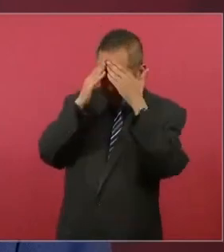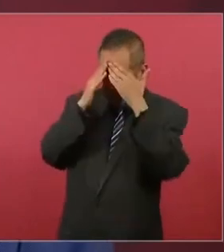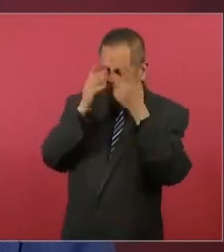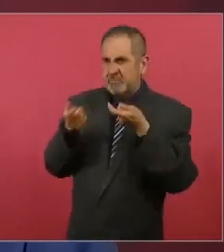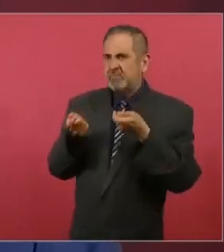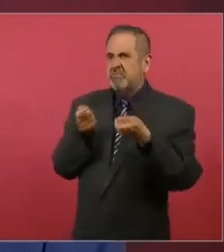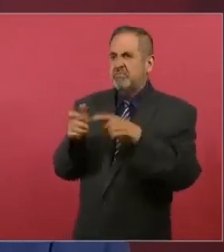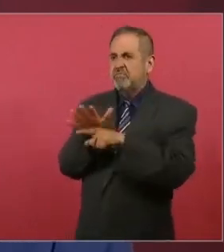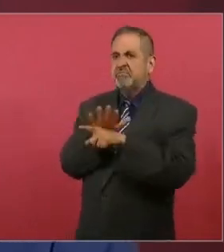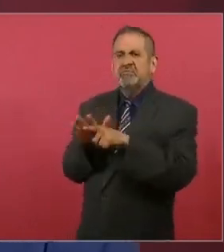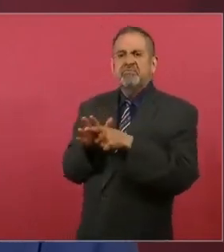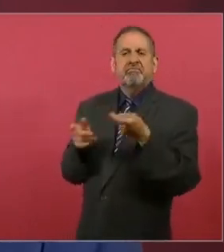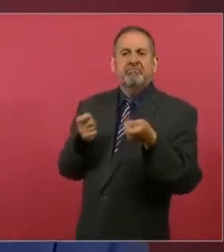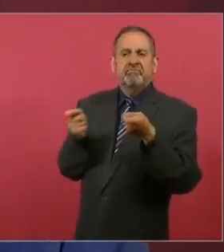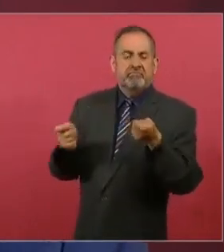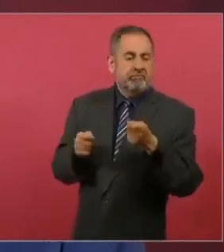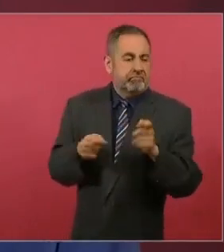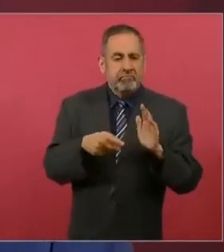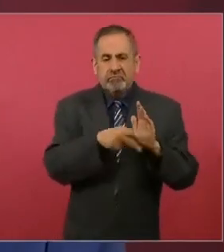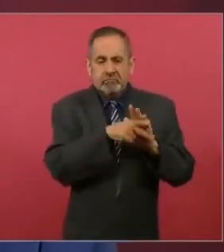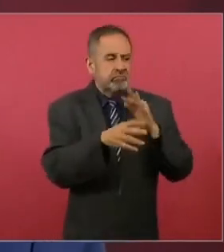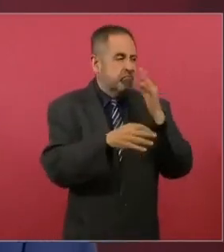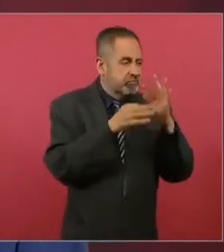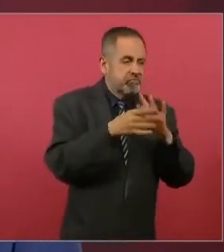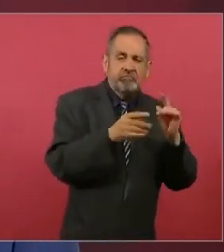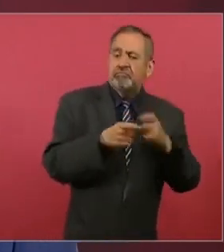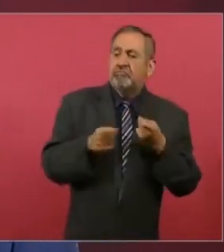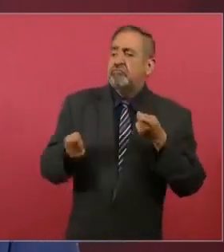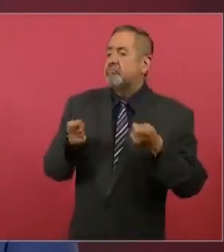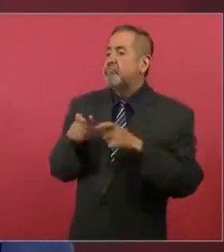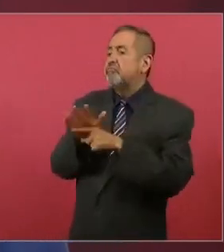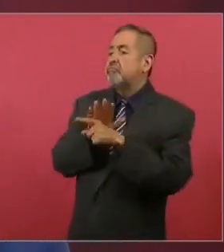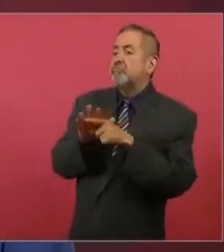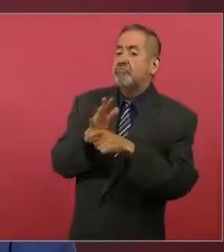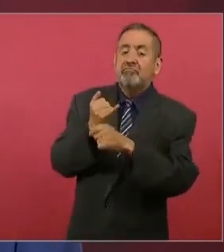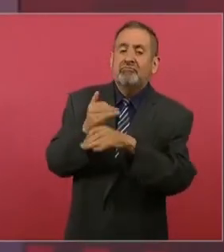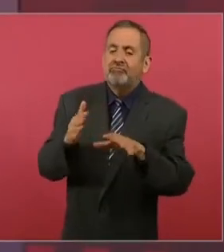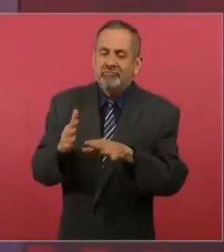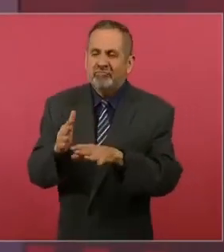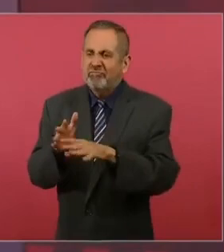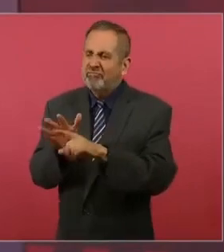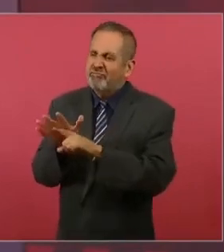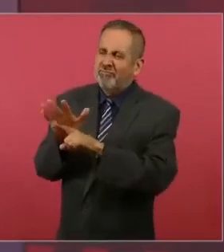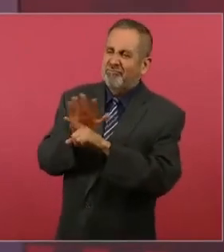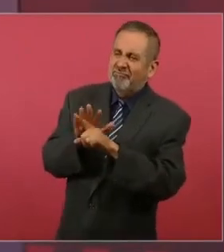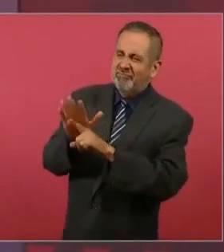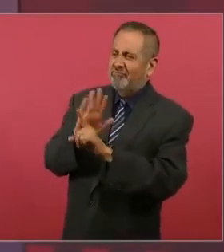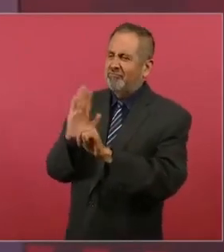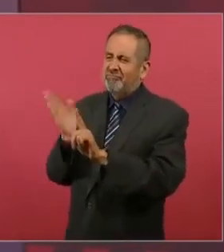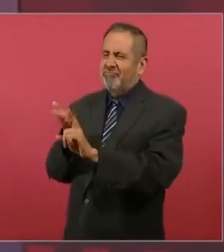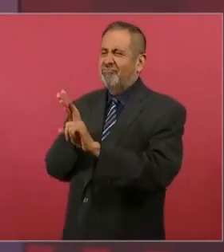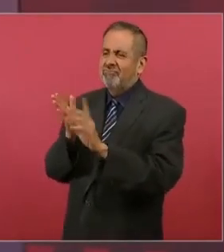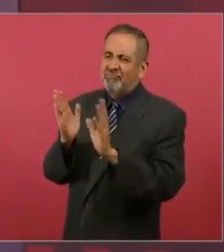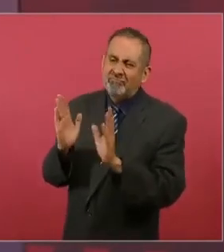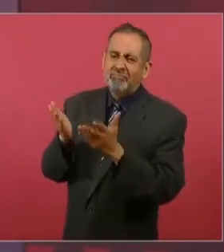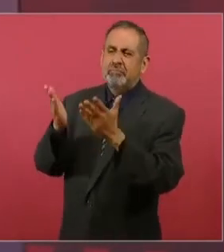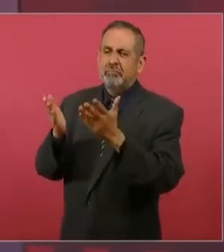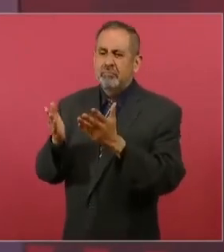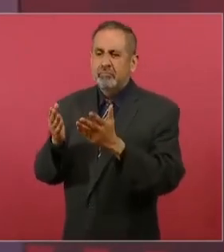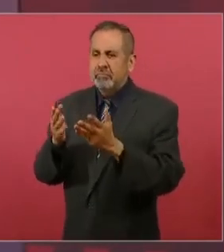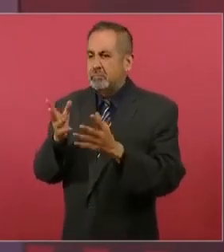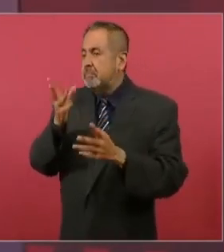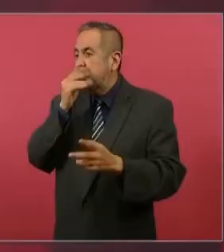manipular con tus medios supuestamente de información y que nos quedemos